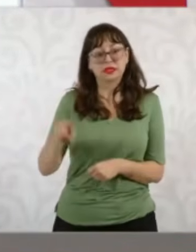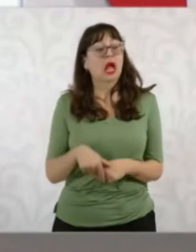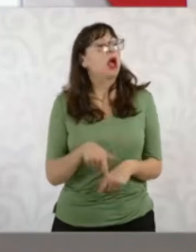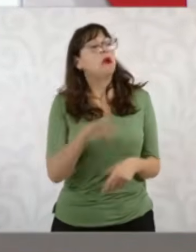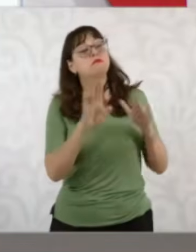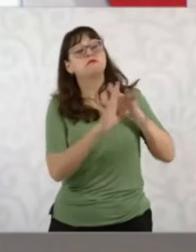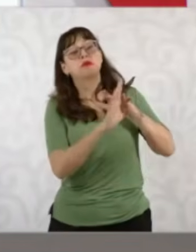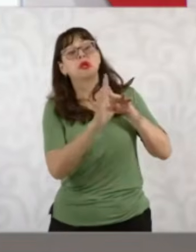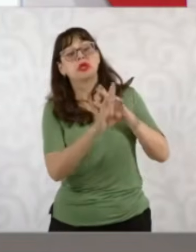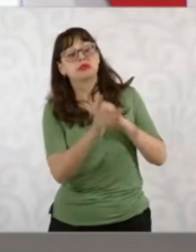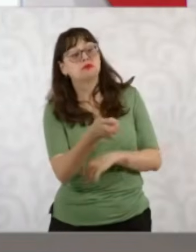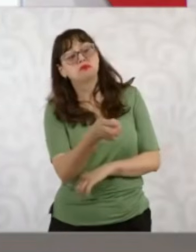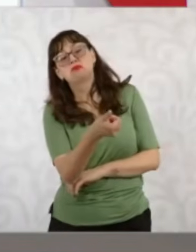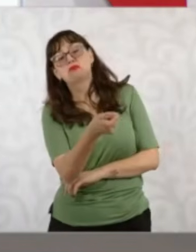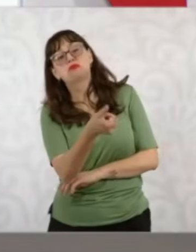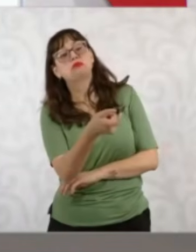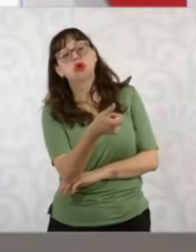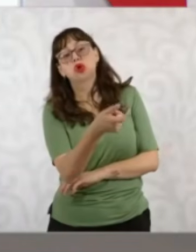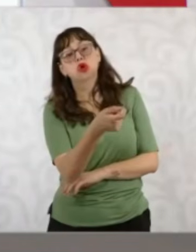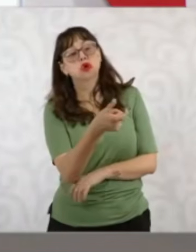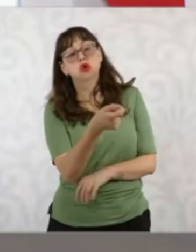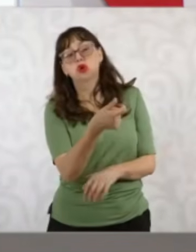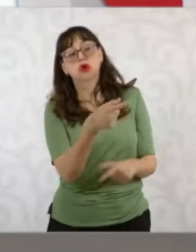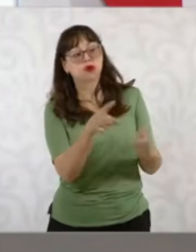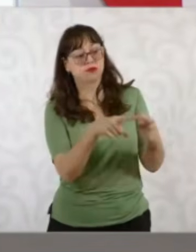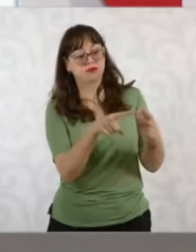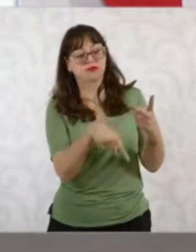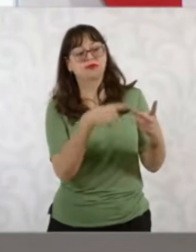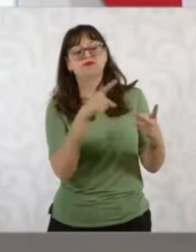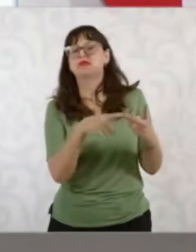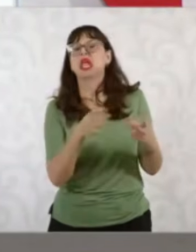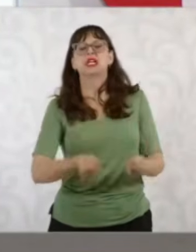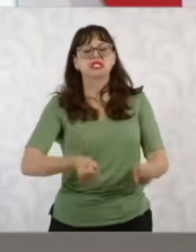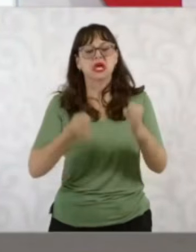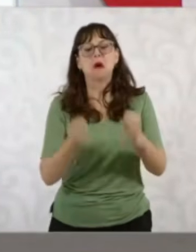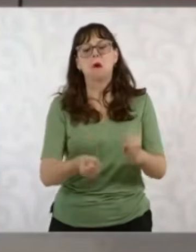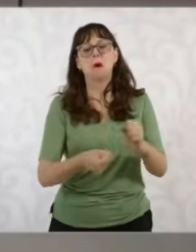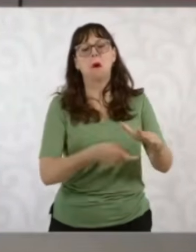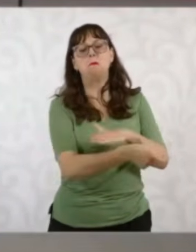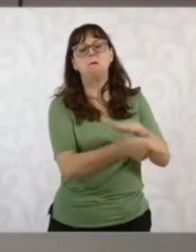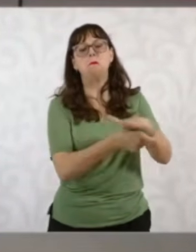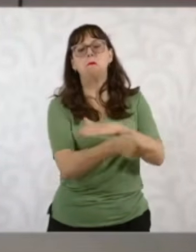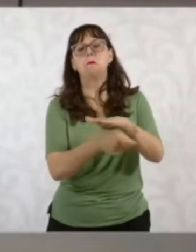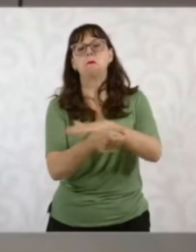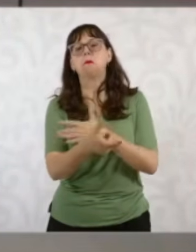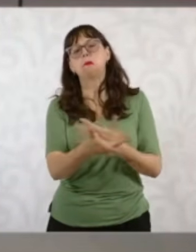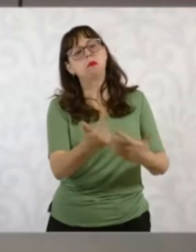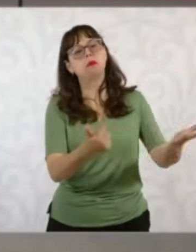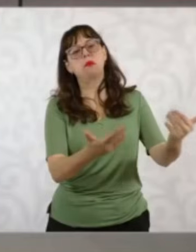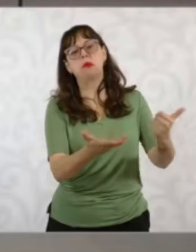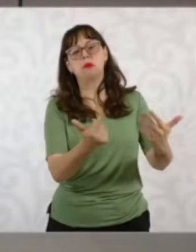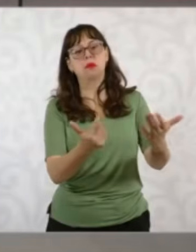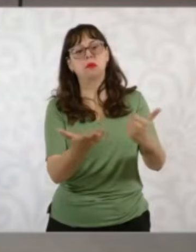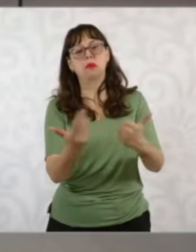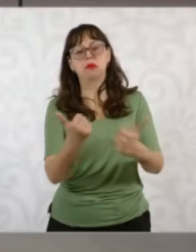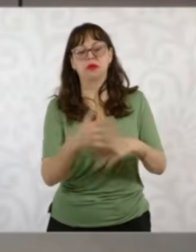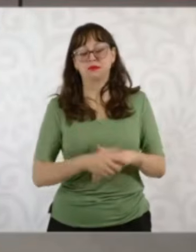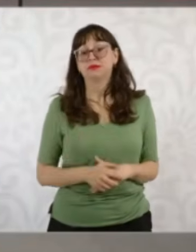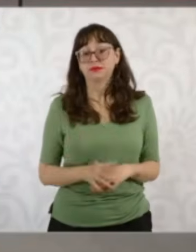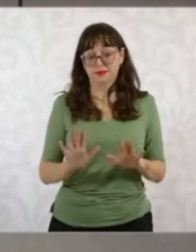pocos, por el otro lado, que si eran acarreados. Aquí está. No se dejen